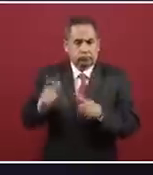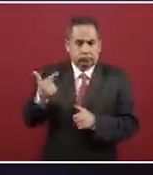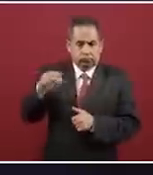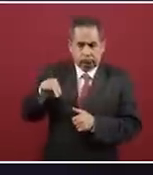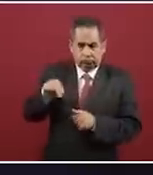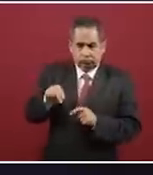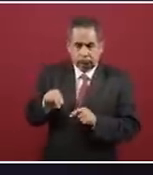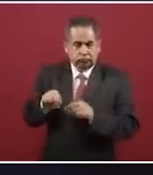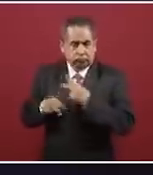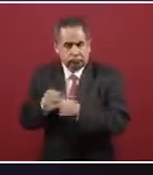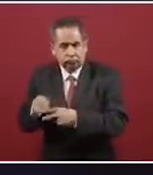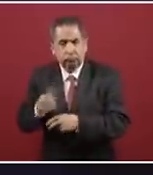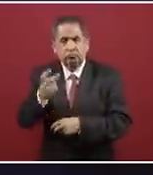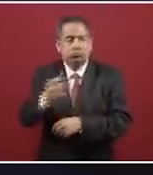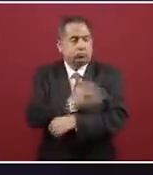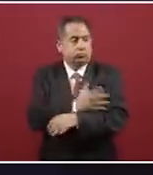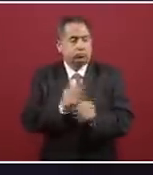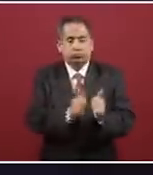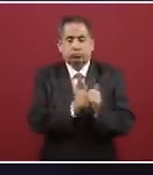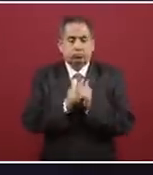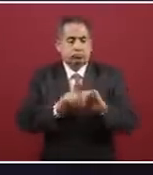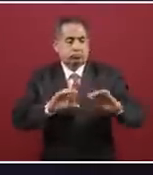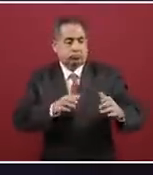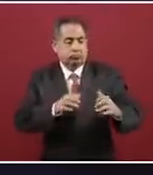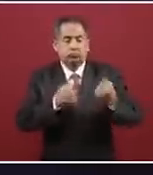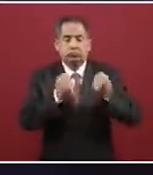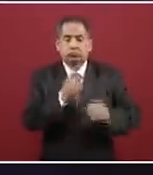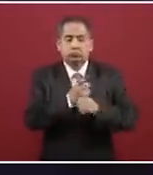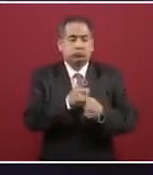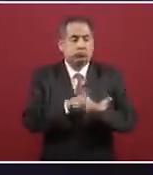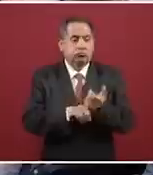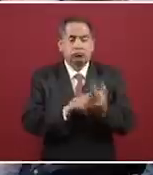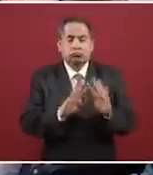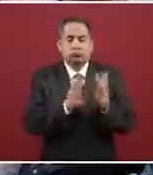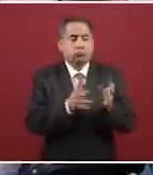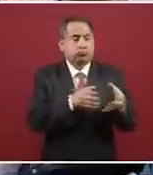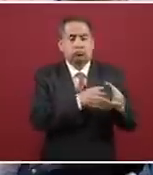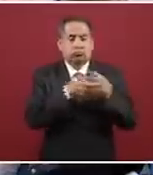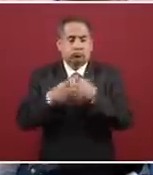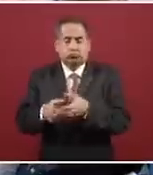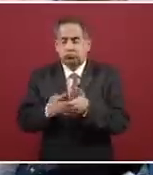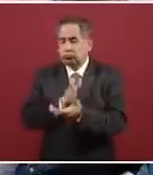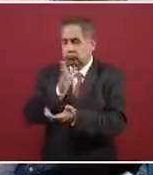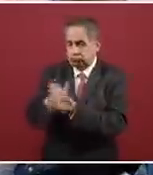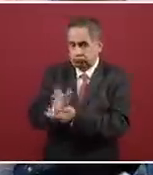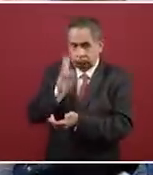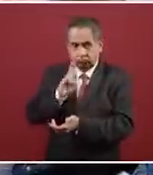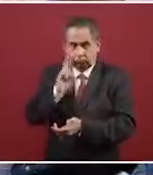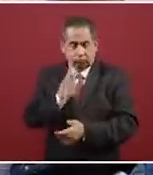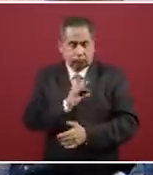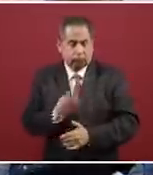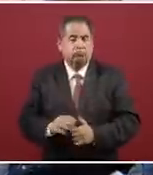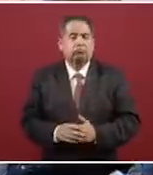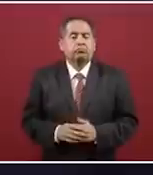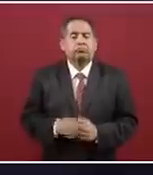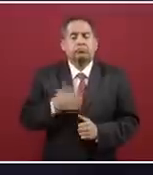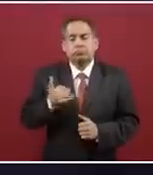por eso me acompaña el gabinete de seguridad y él